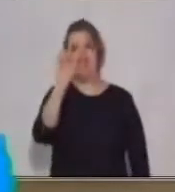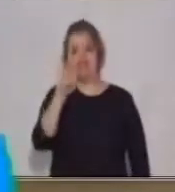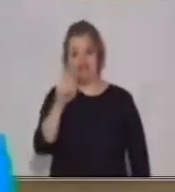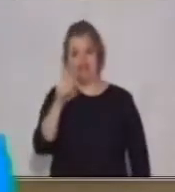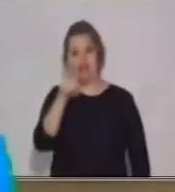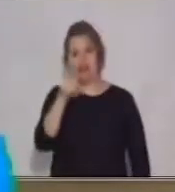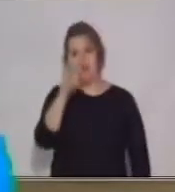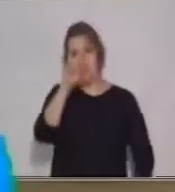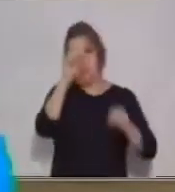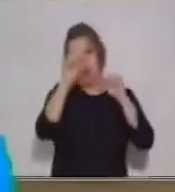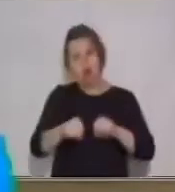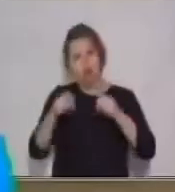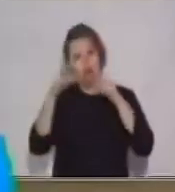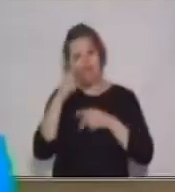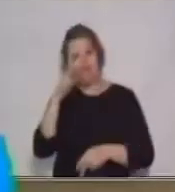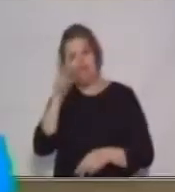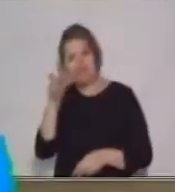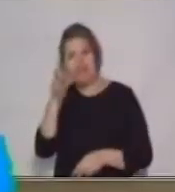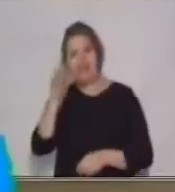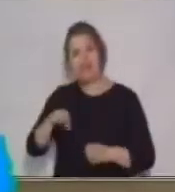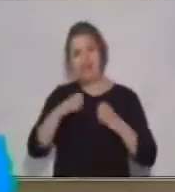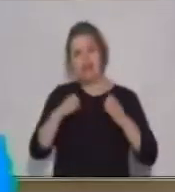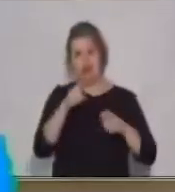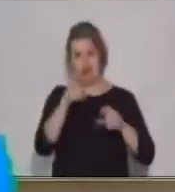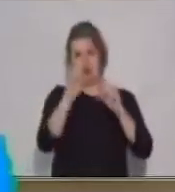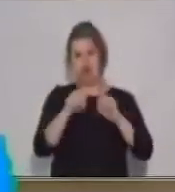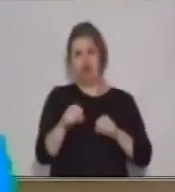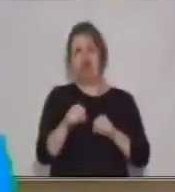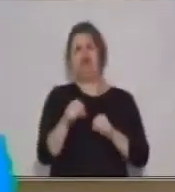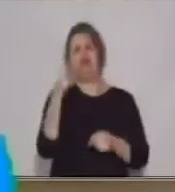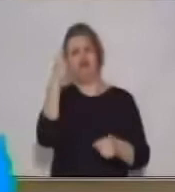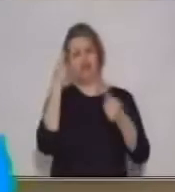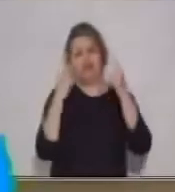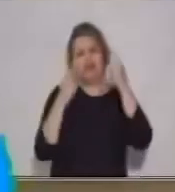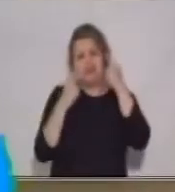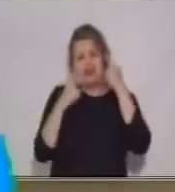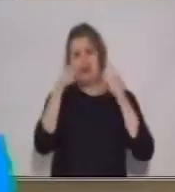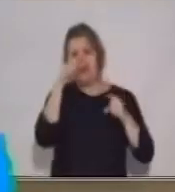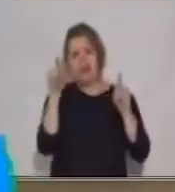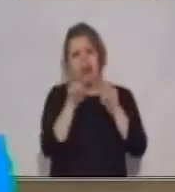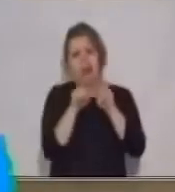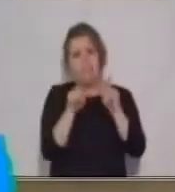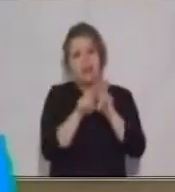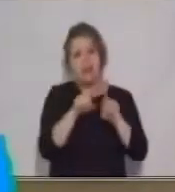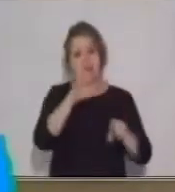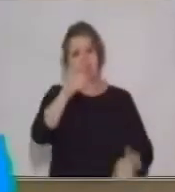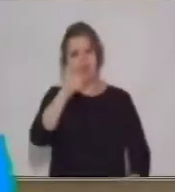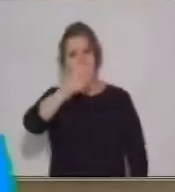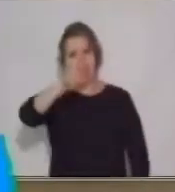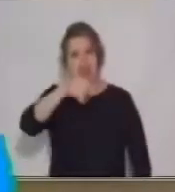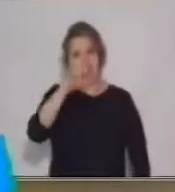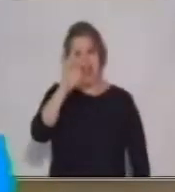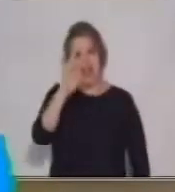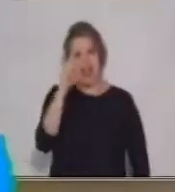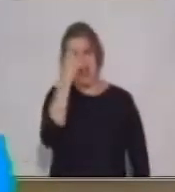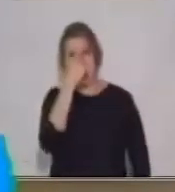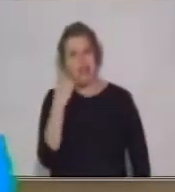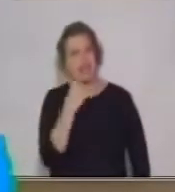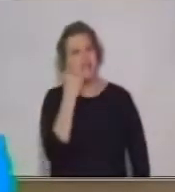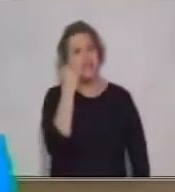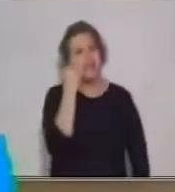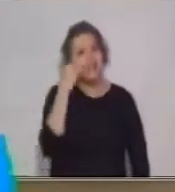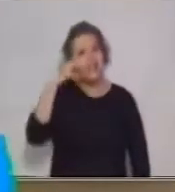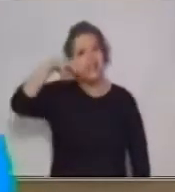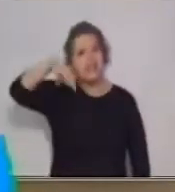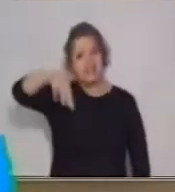focal, vamos a darnos cuenta que este eje focal también es un eje de simetría. Tenemos